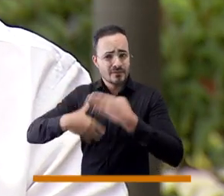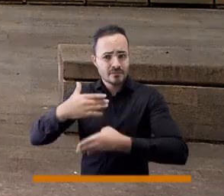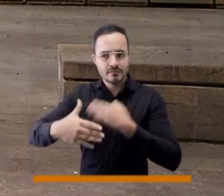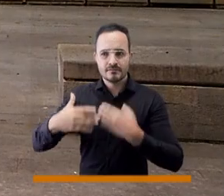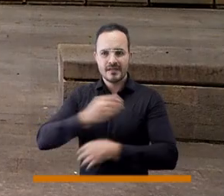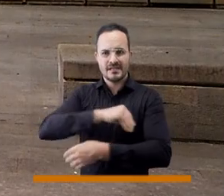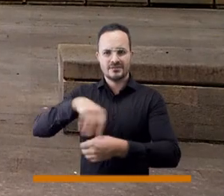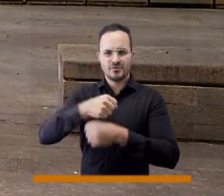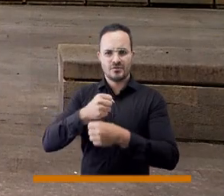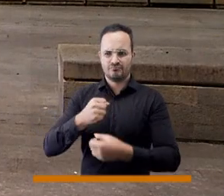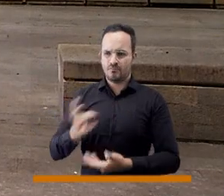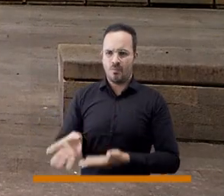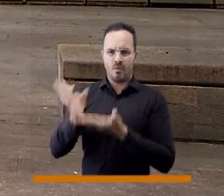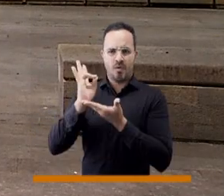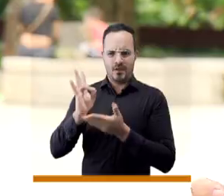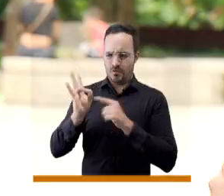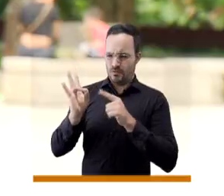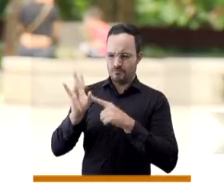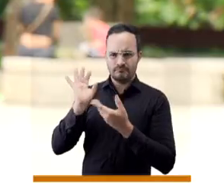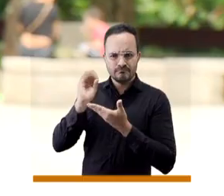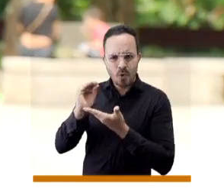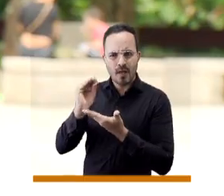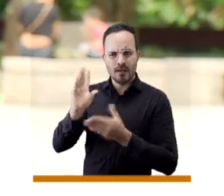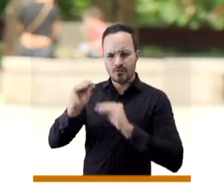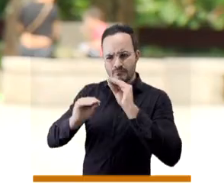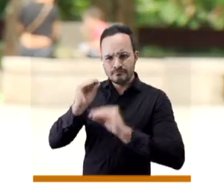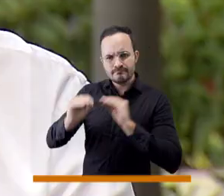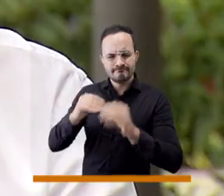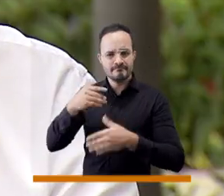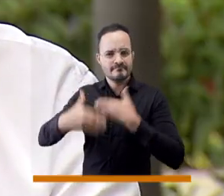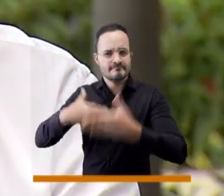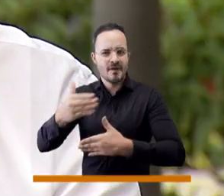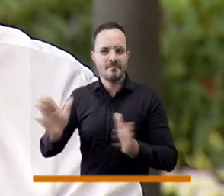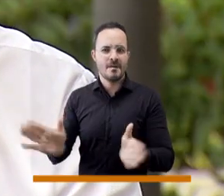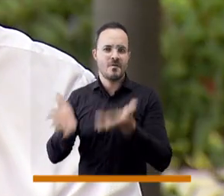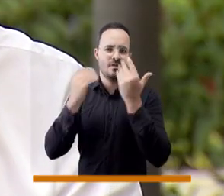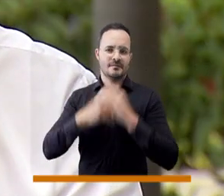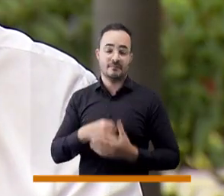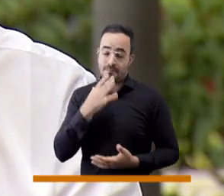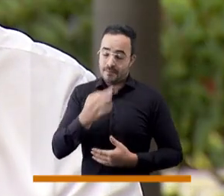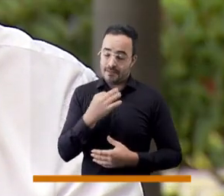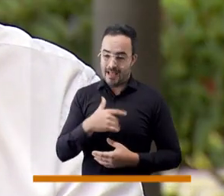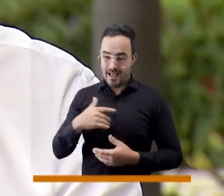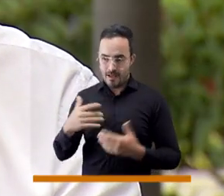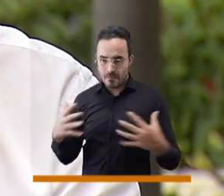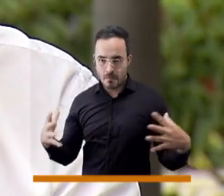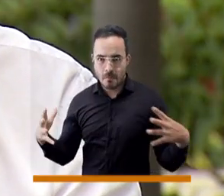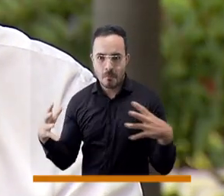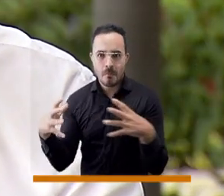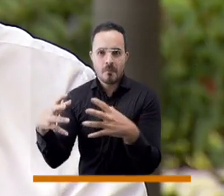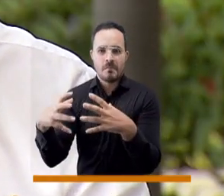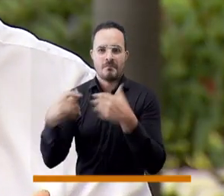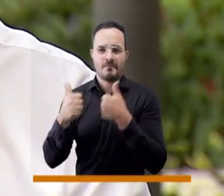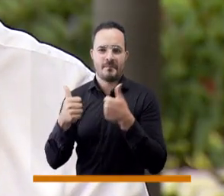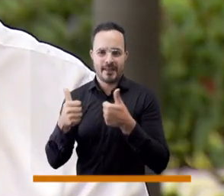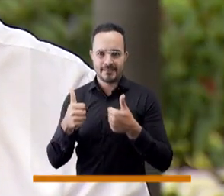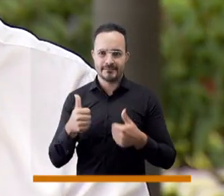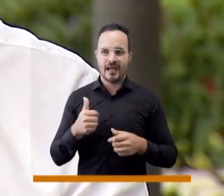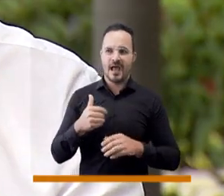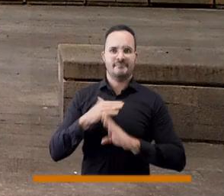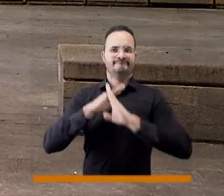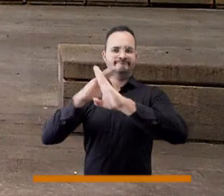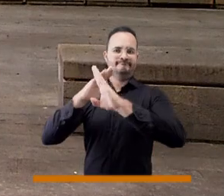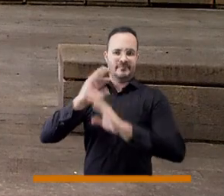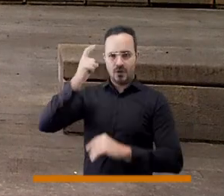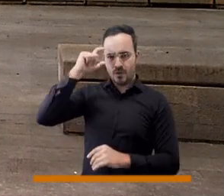recuperar su modelo de gestión. Porque adicionalmente, Luis Gabriel, tenemos que hacer un muro de contención institucional a